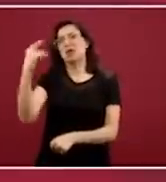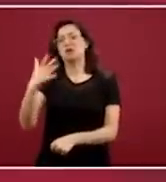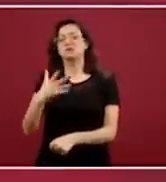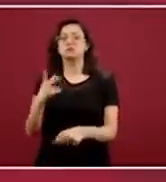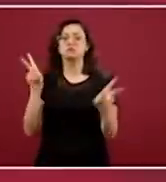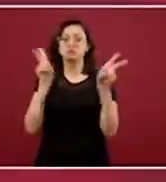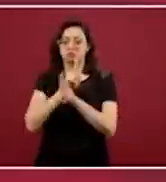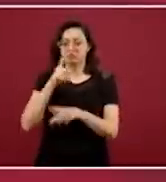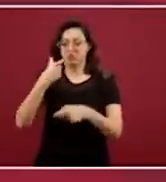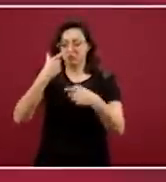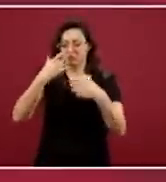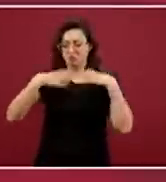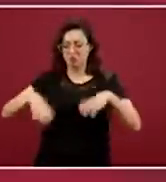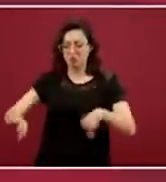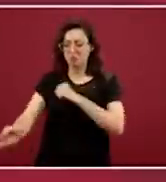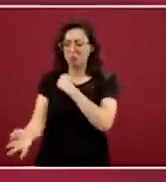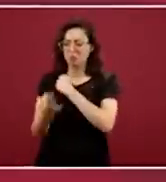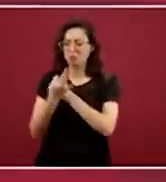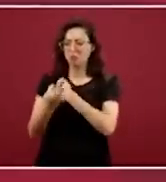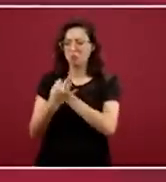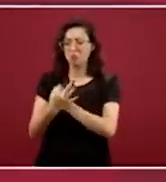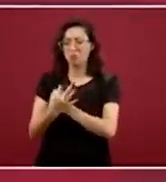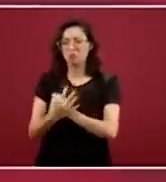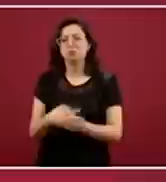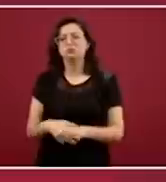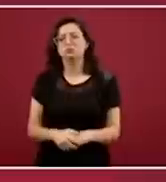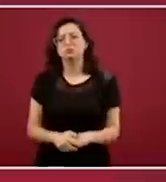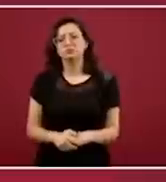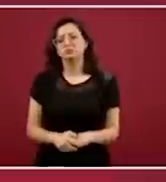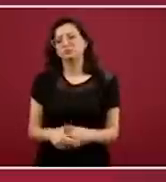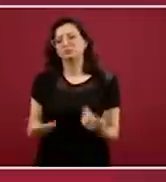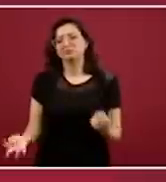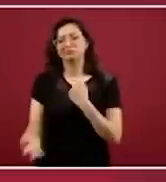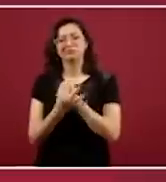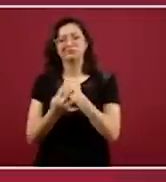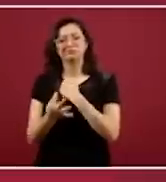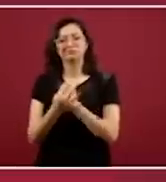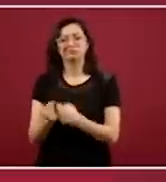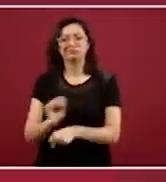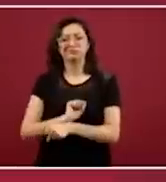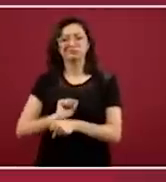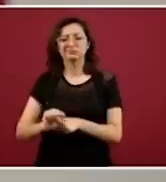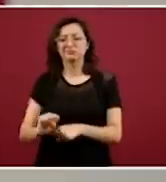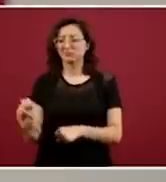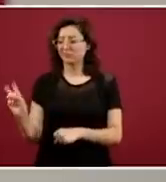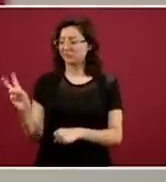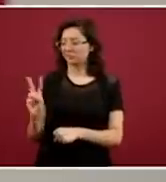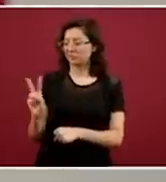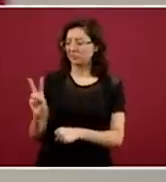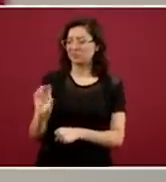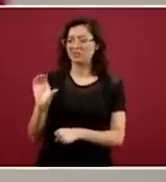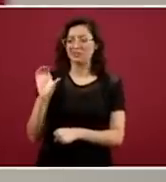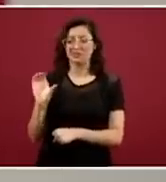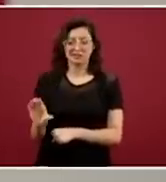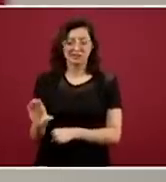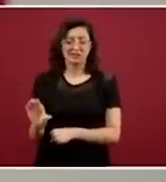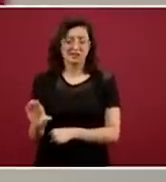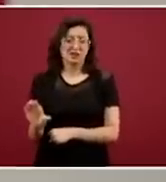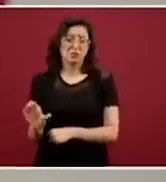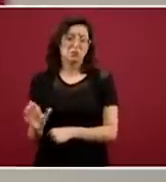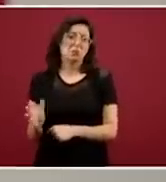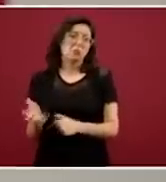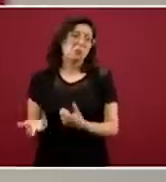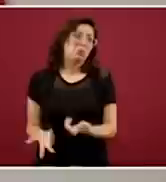infecciones respiratorias. Es una protección bastante indirecta. La vitamina C tiene un papel